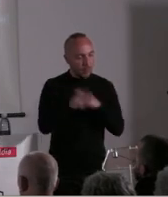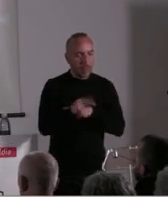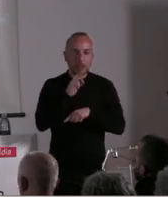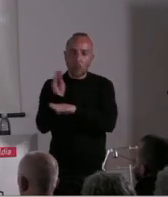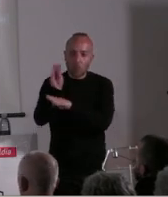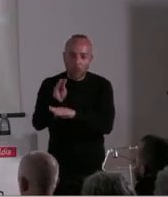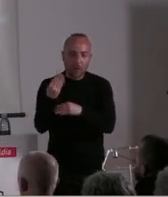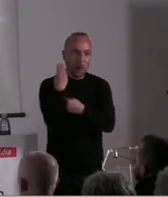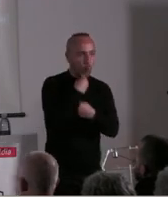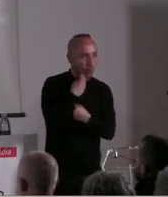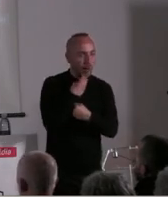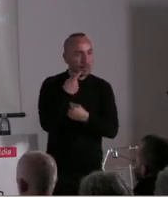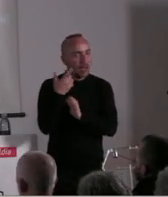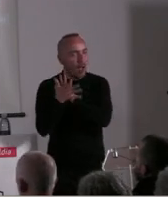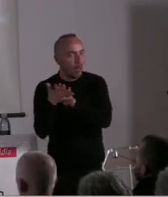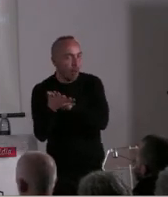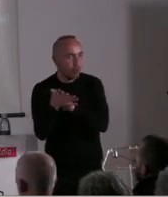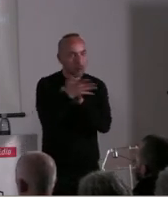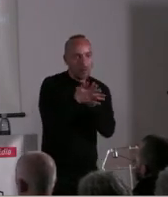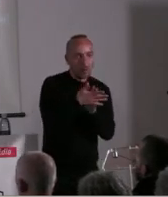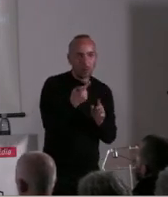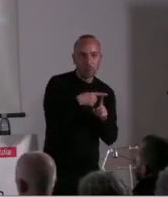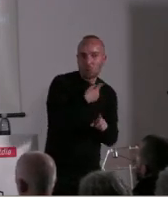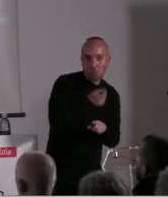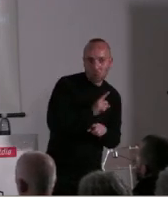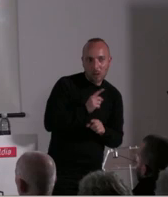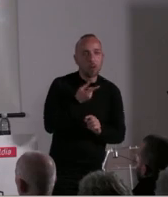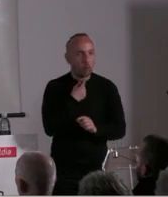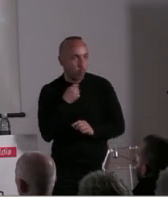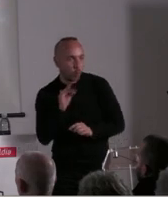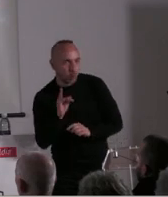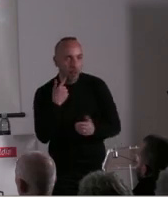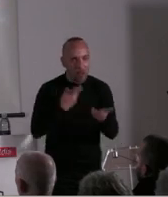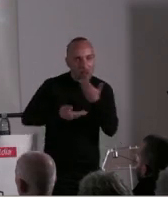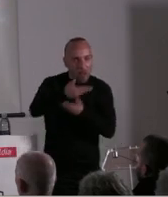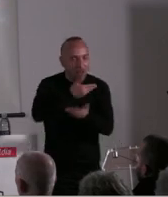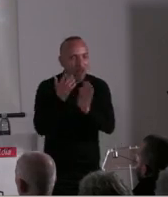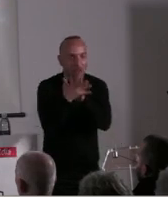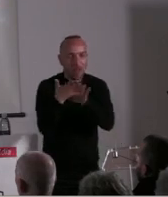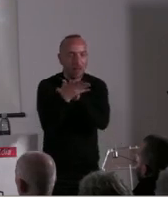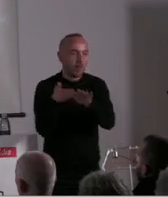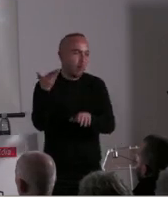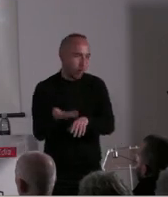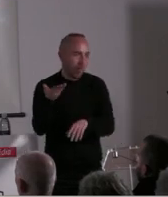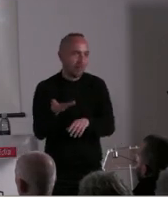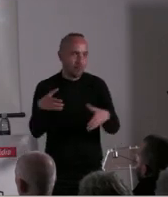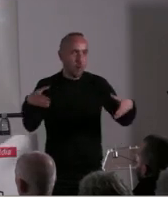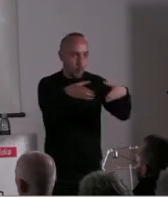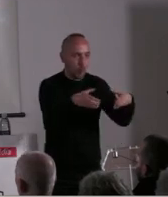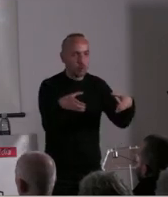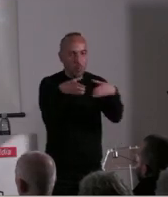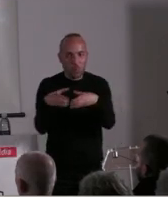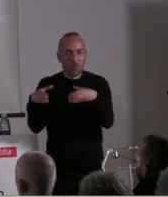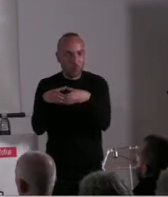hablarnos, decir lo que nos gusta y lo que no nos gusta. Y ahí yo creo que también se están haciendo un trabajo muy importante en los grupos, que ya están incorporando